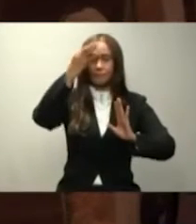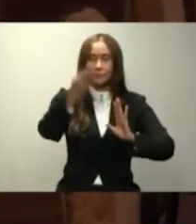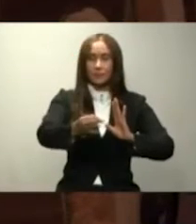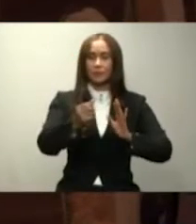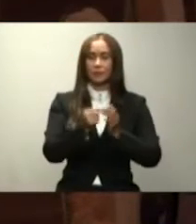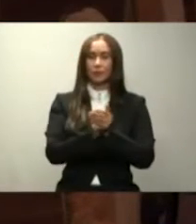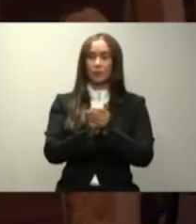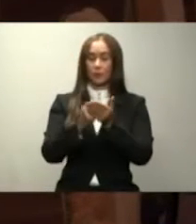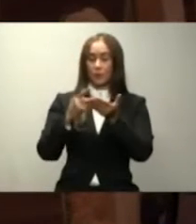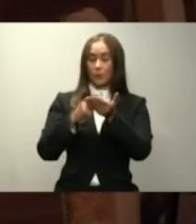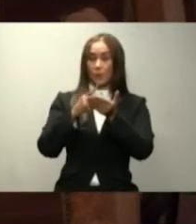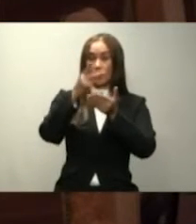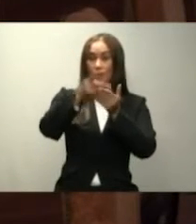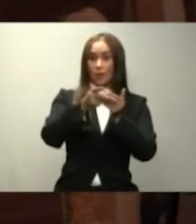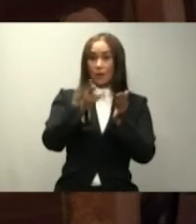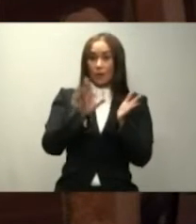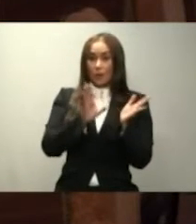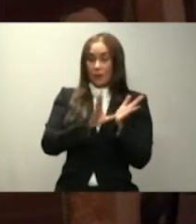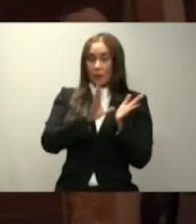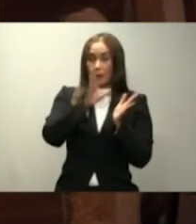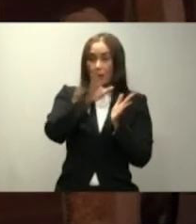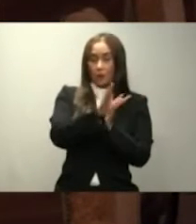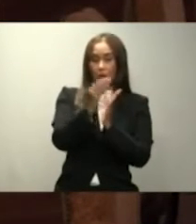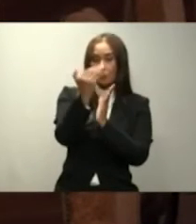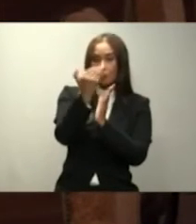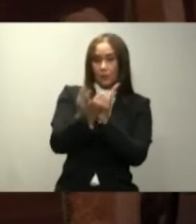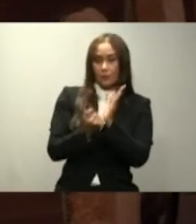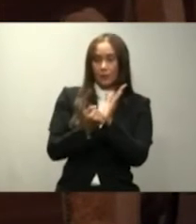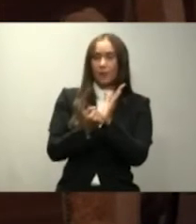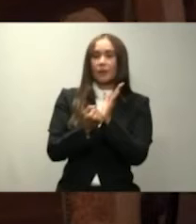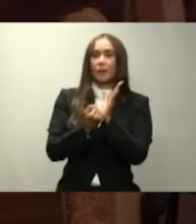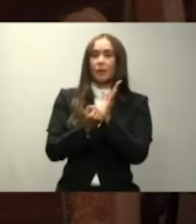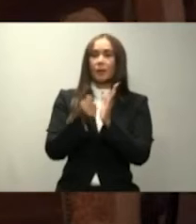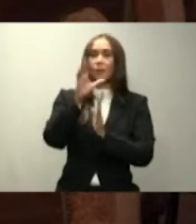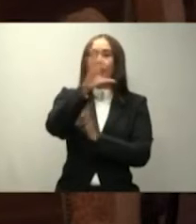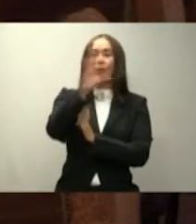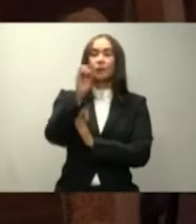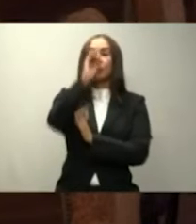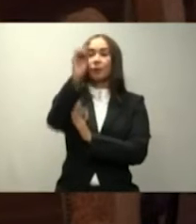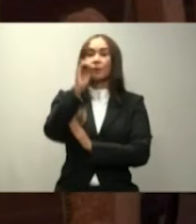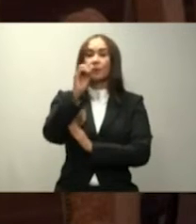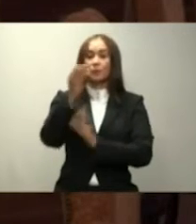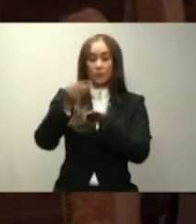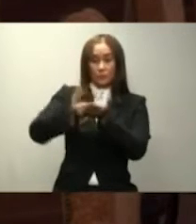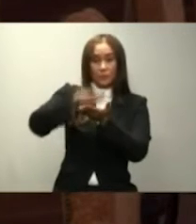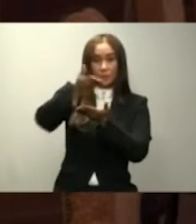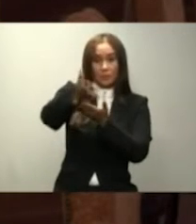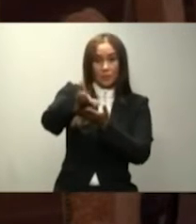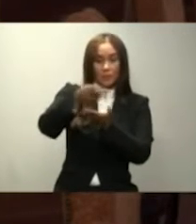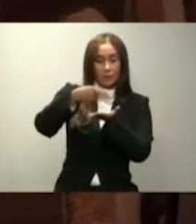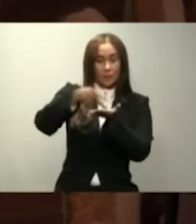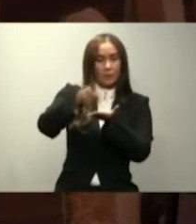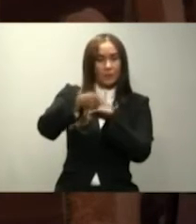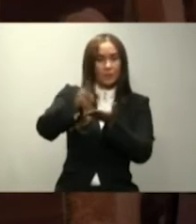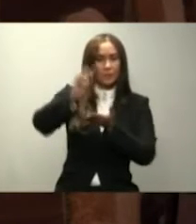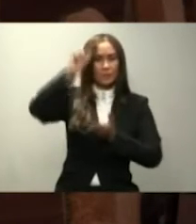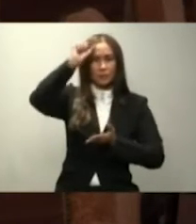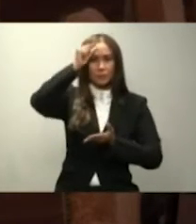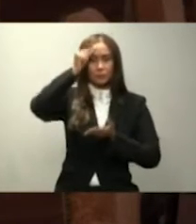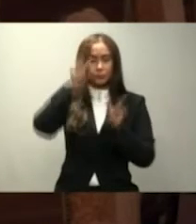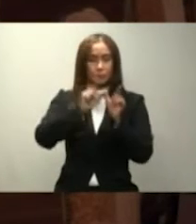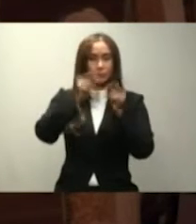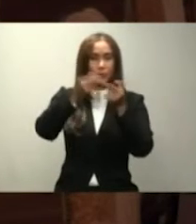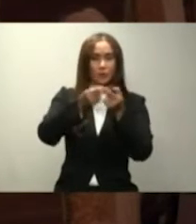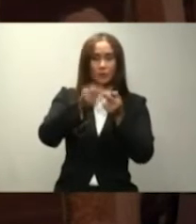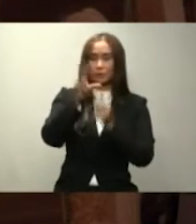Se espera que esta semana los diferentes partidos políticos fijen posición al planteamiento que hace el presidente Luis Abinader de recortar